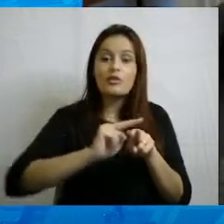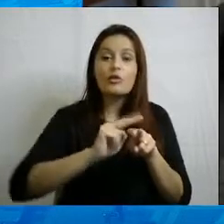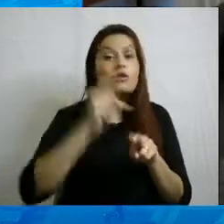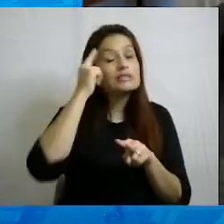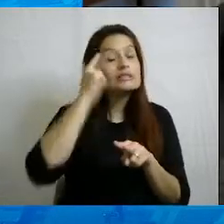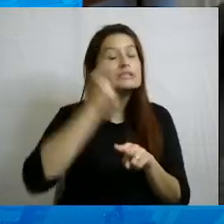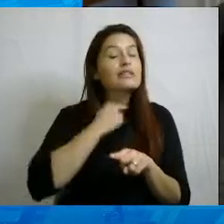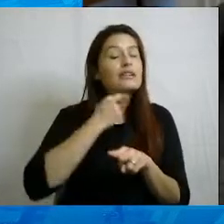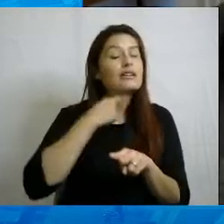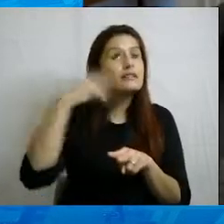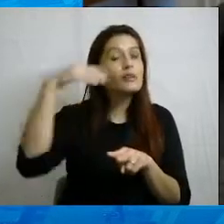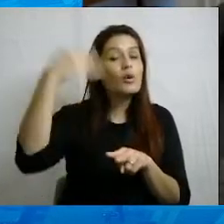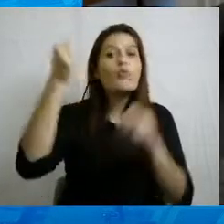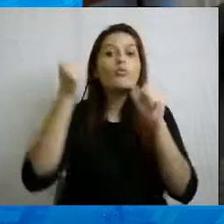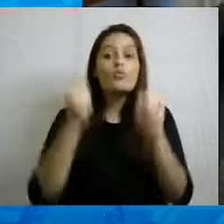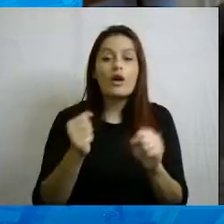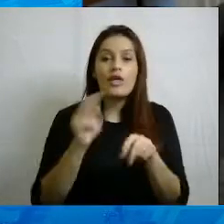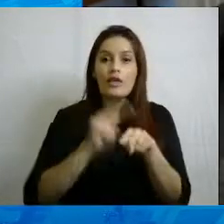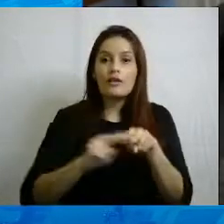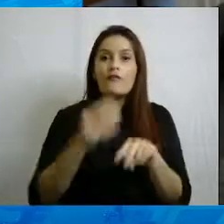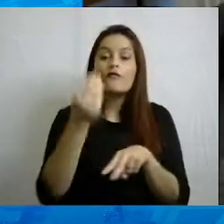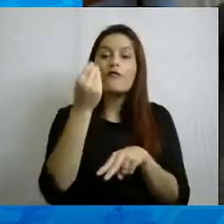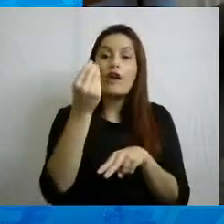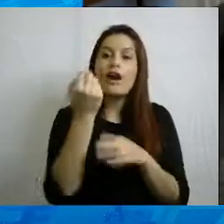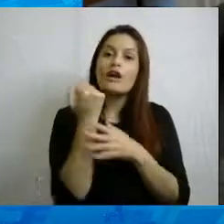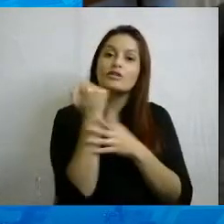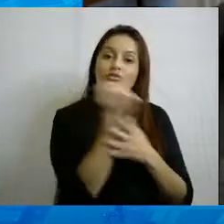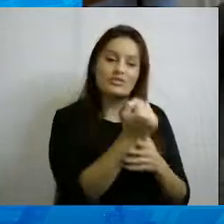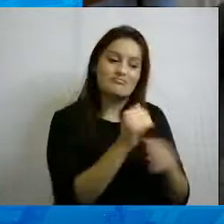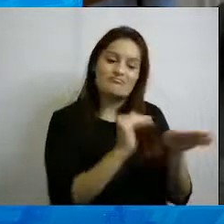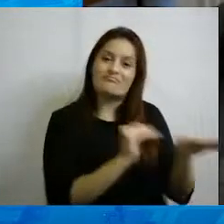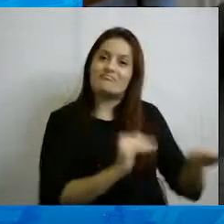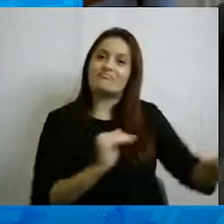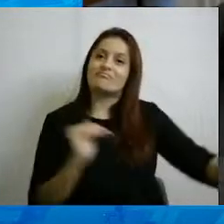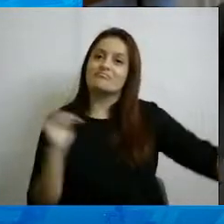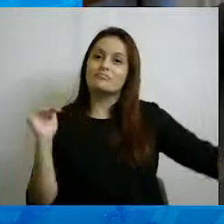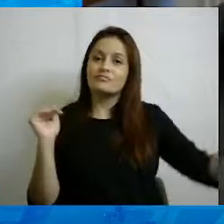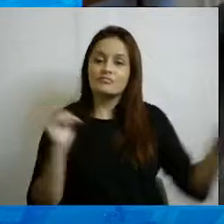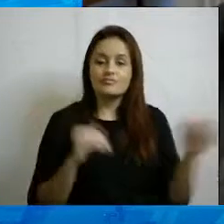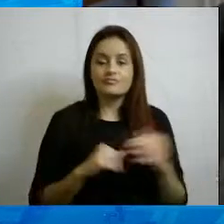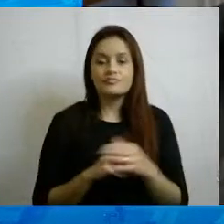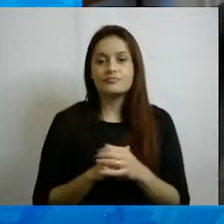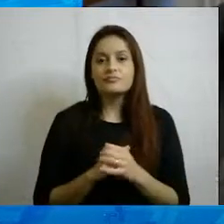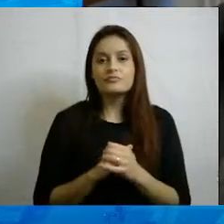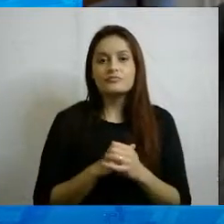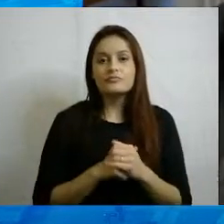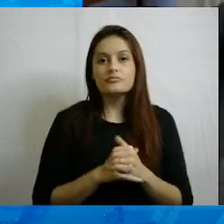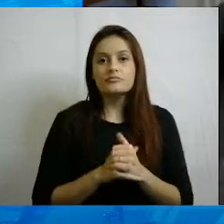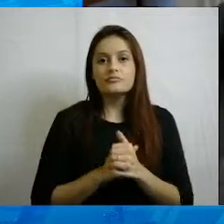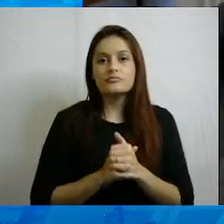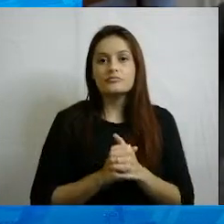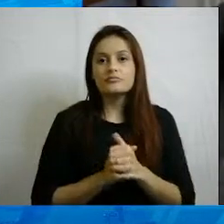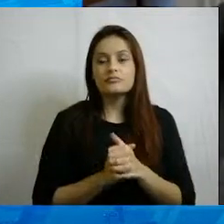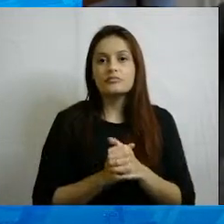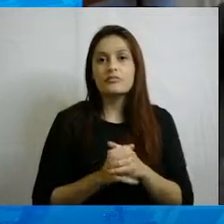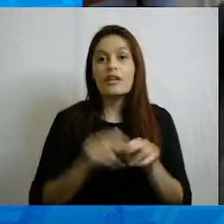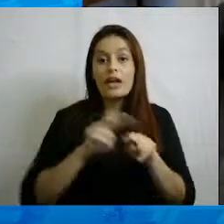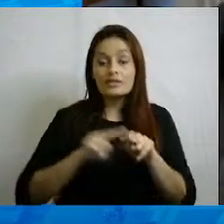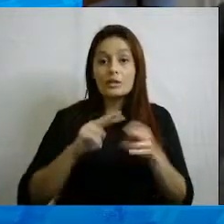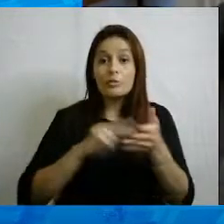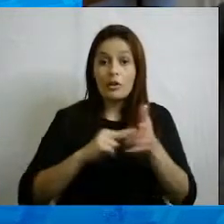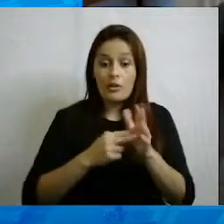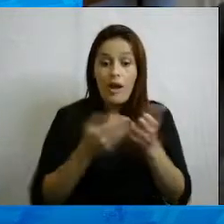proyectamos de largo aliento, pero que puede ser muy efectiva para evitar estas congestiones. Finalmente es abordar el problema ahora